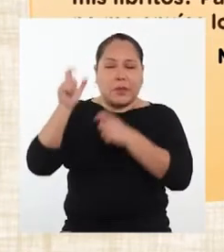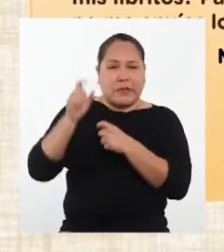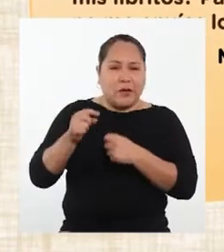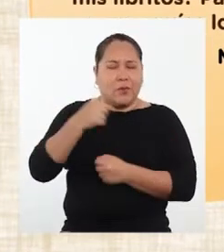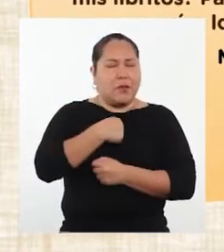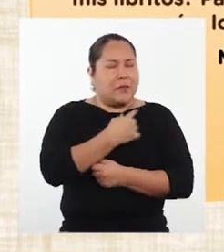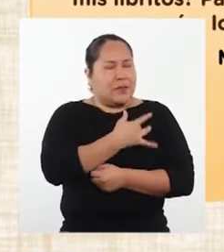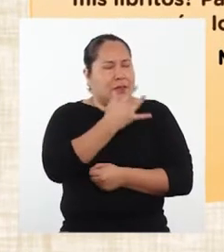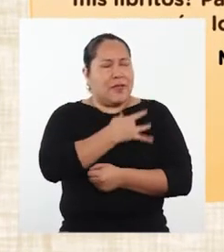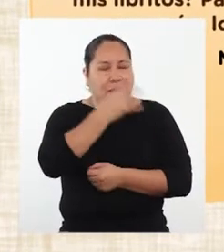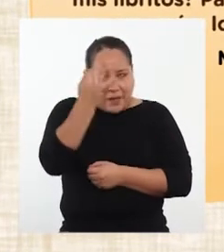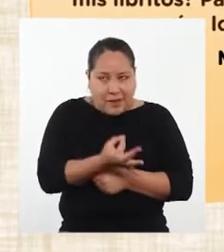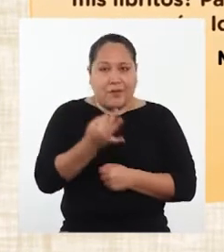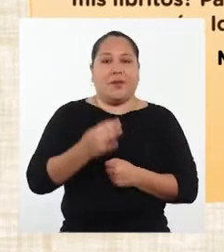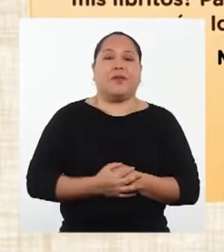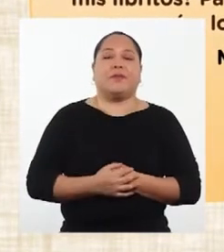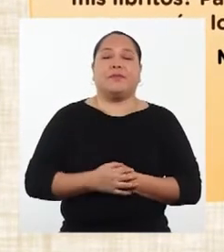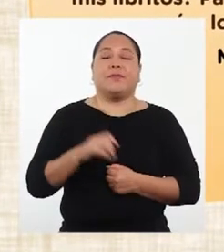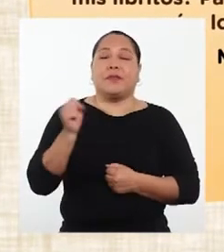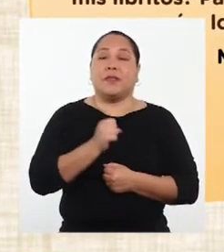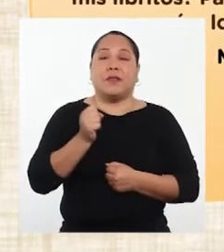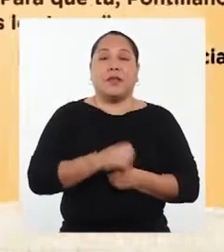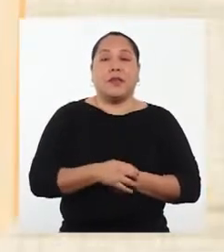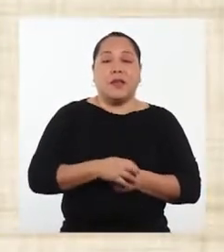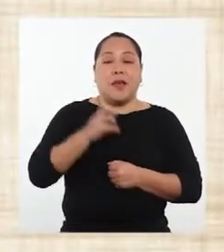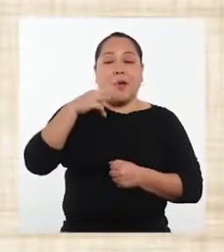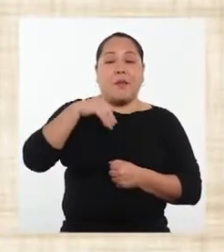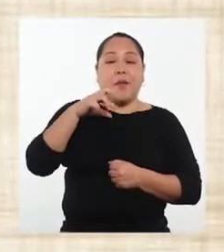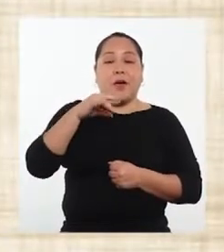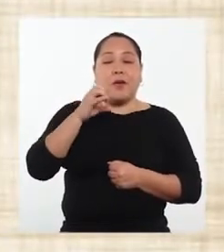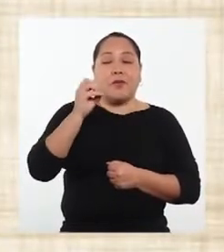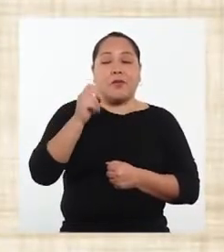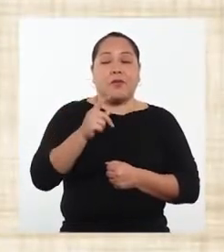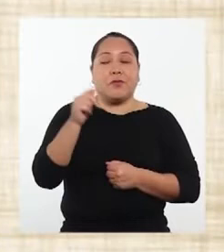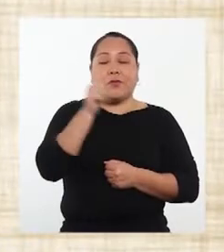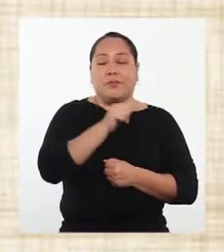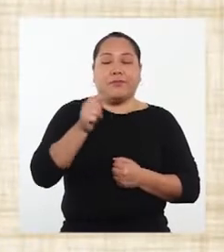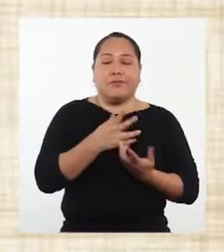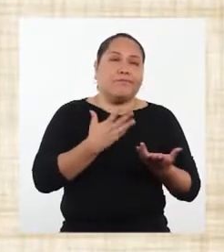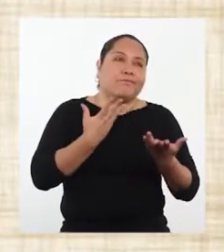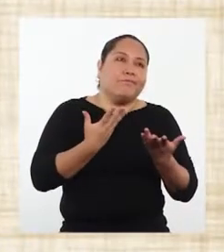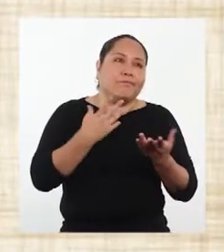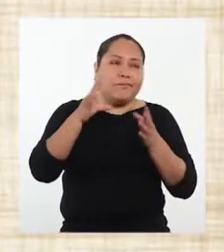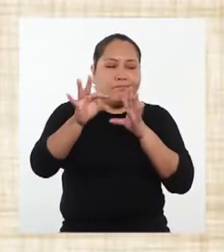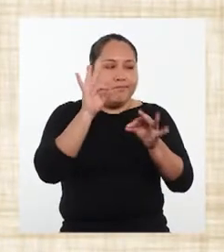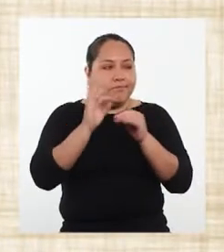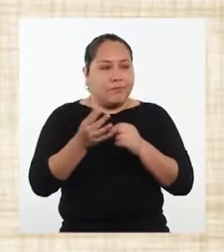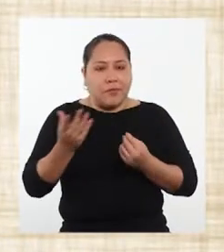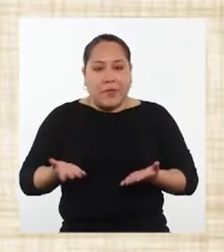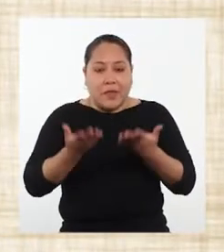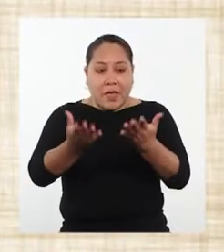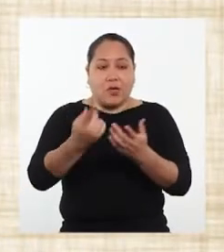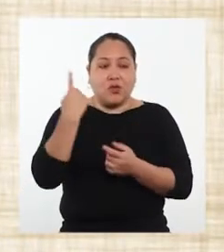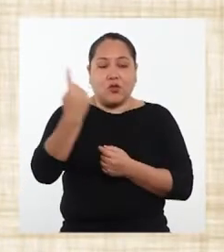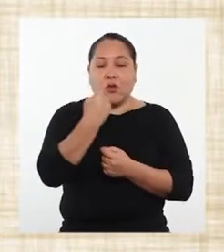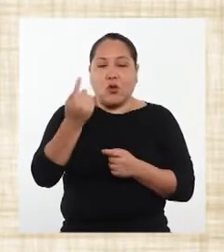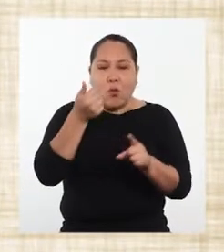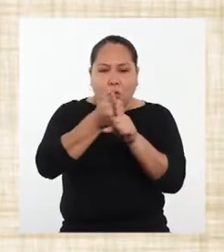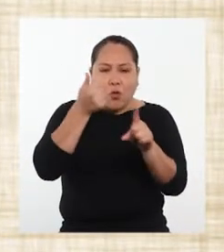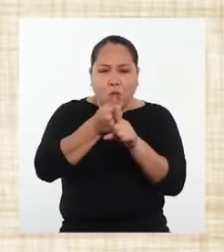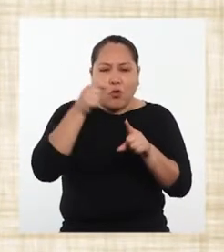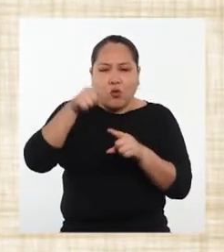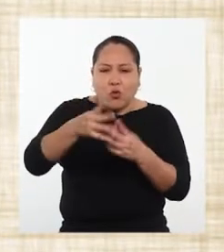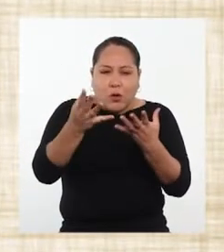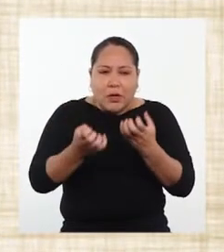que hay que conocernos. Y de Marco Valerio podríamos sacar algo como da solo